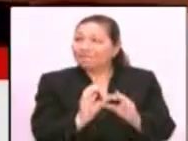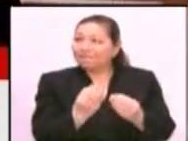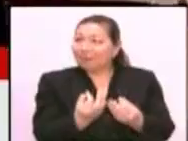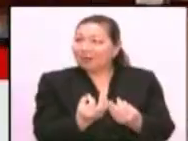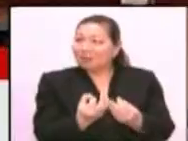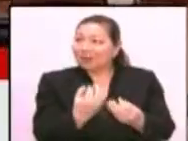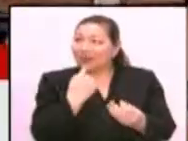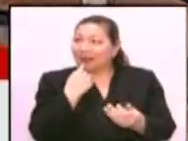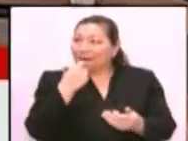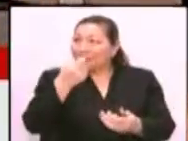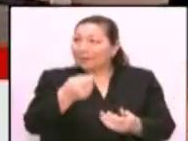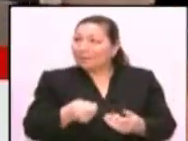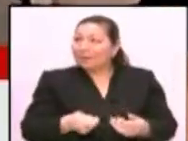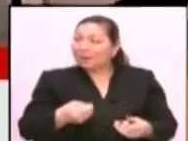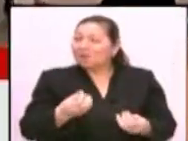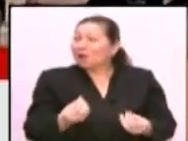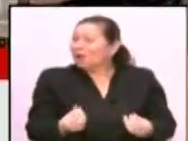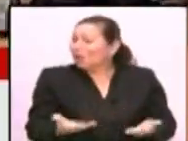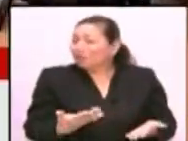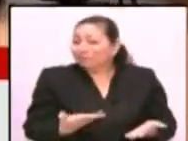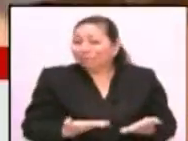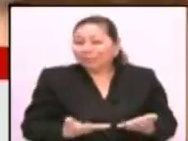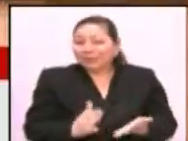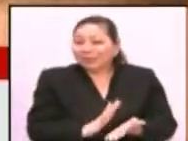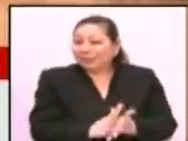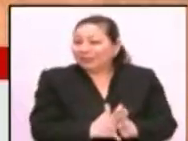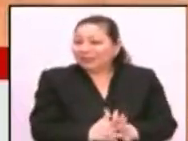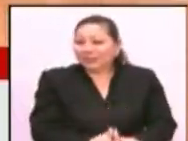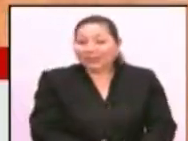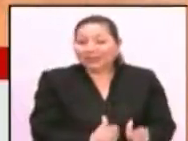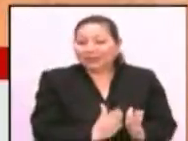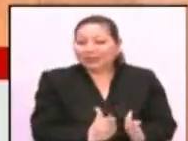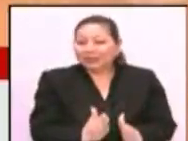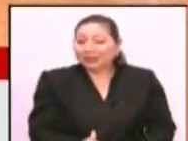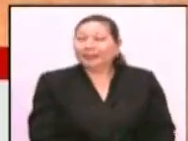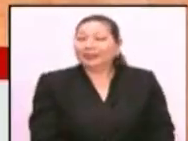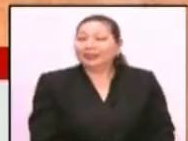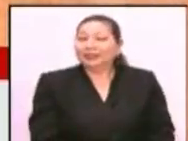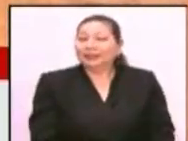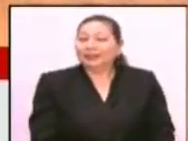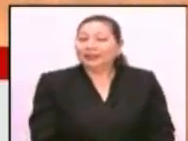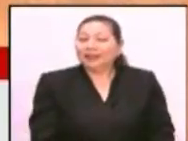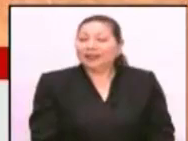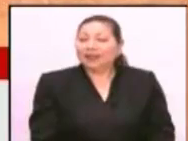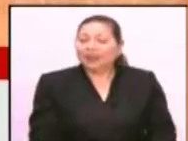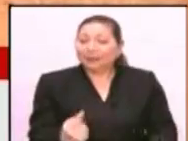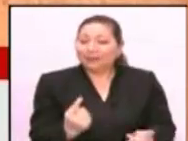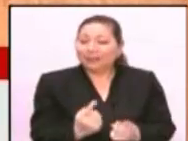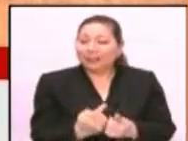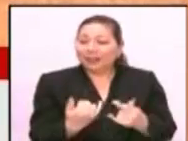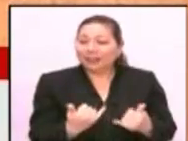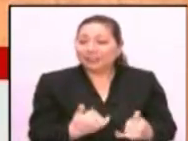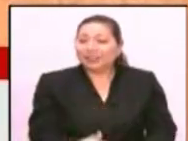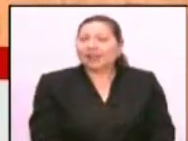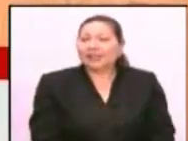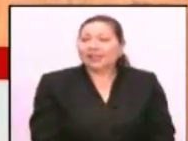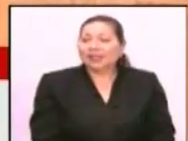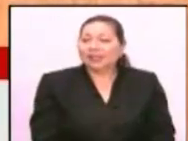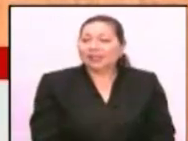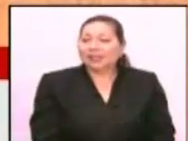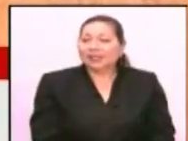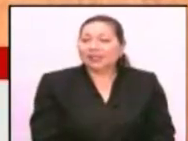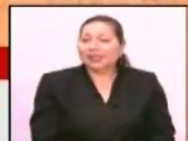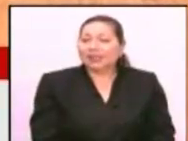que establece la pensión, porque no puede embargar a nadie, no resultan las medidas cautelares de naturaleza real frente a él.